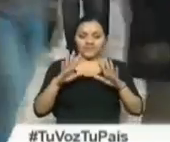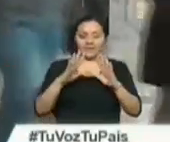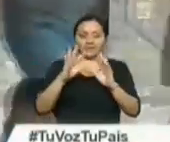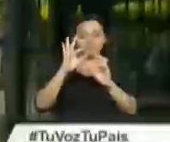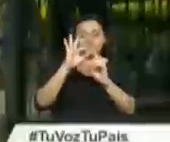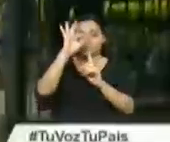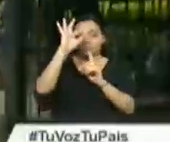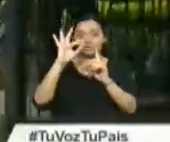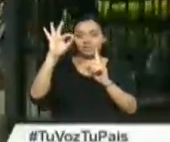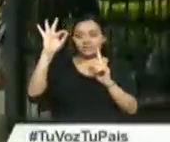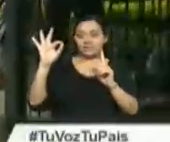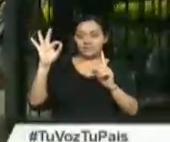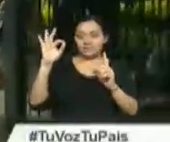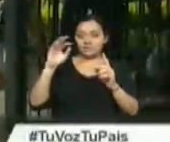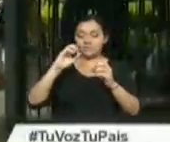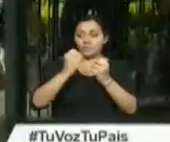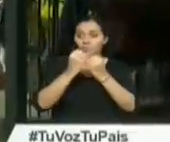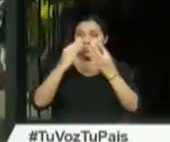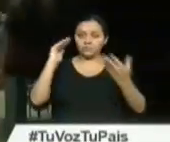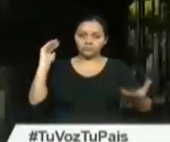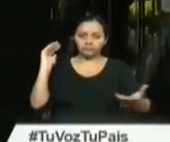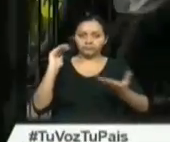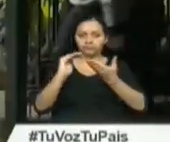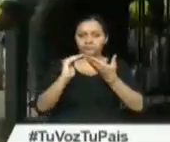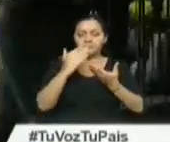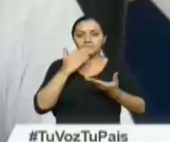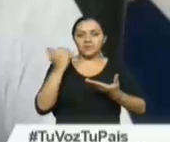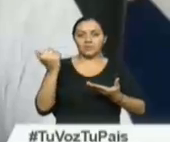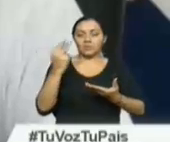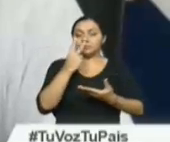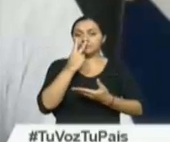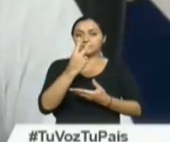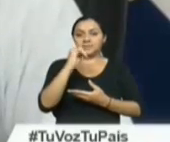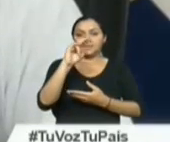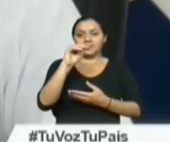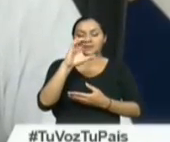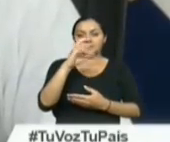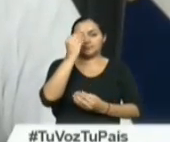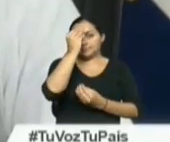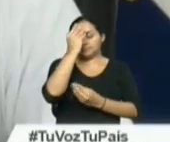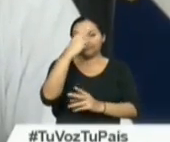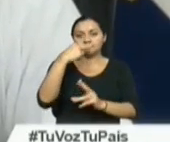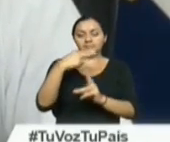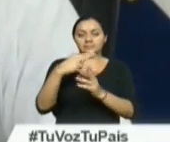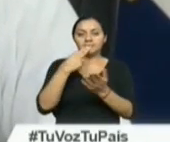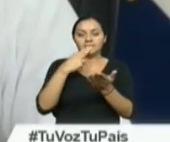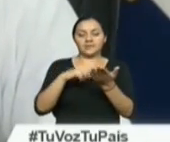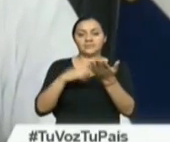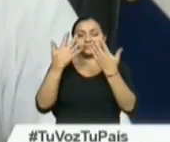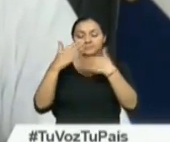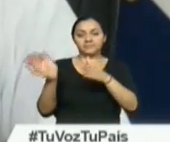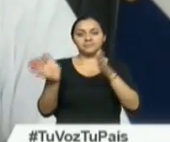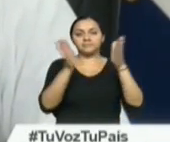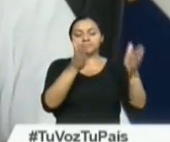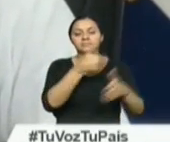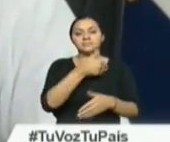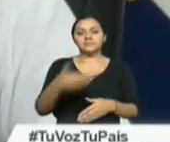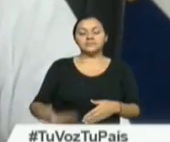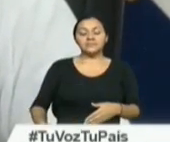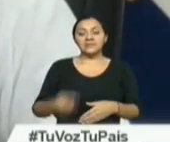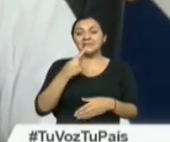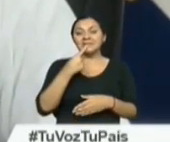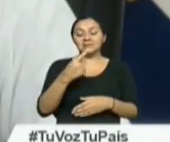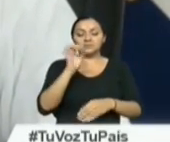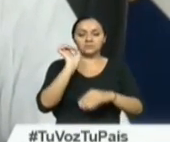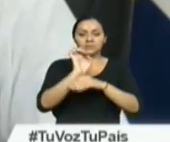tasa de desempleo más baja de la región, señaló la entidad en un comunicado. Por su parte, el primer mandatario aseguró que